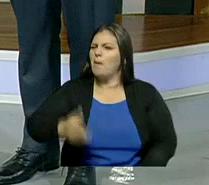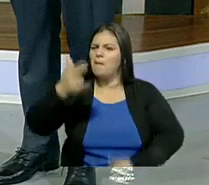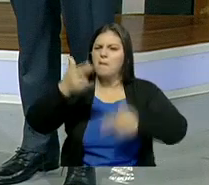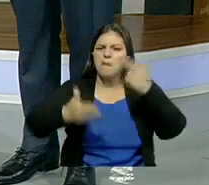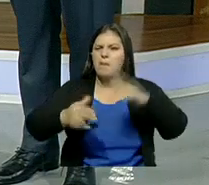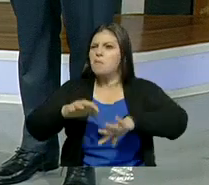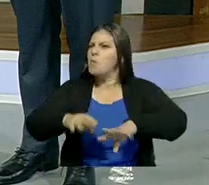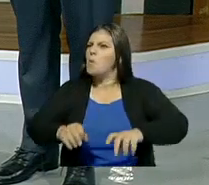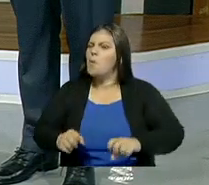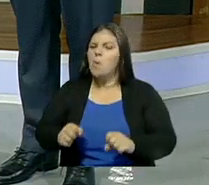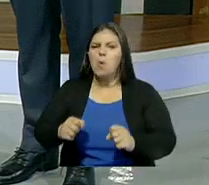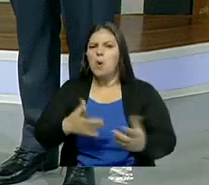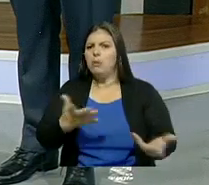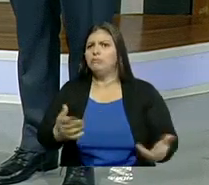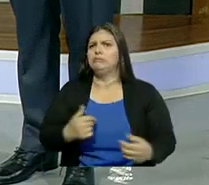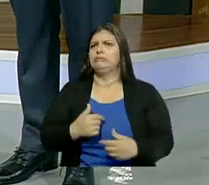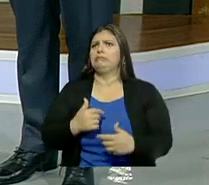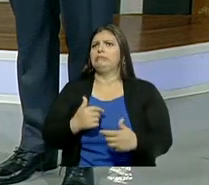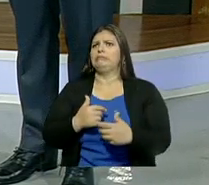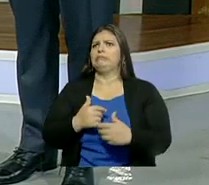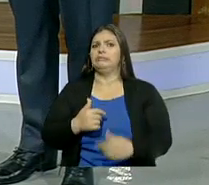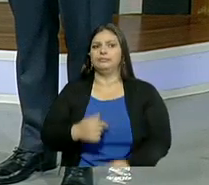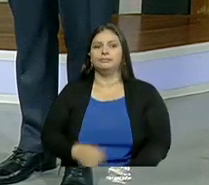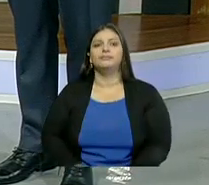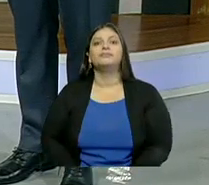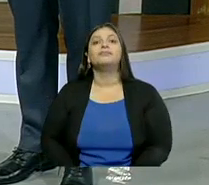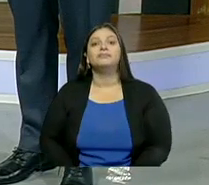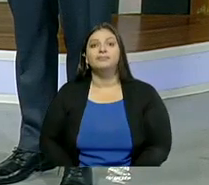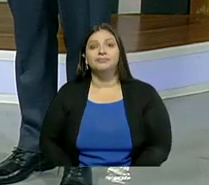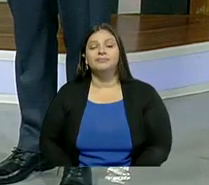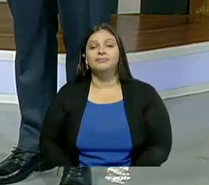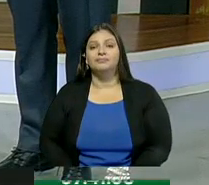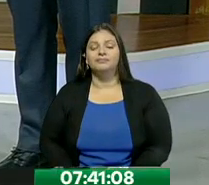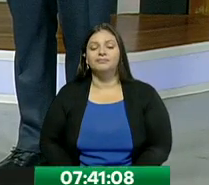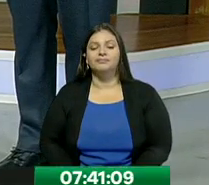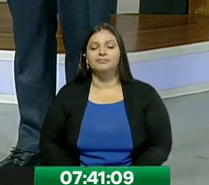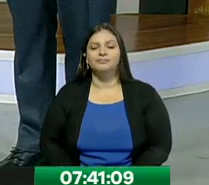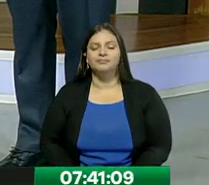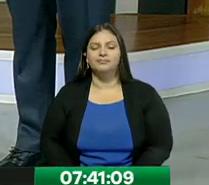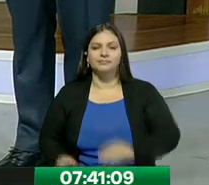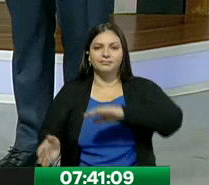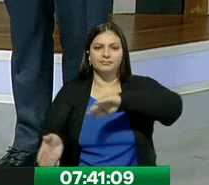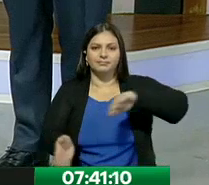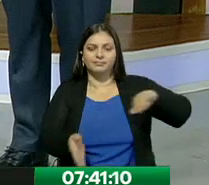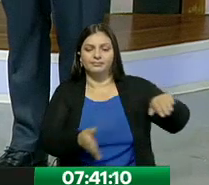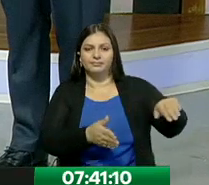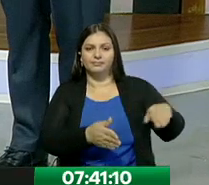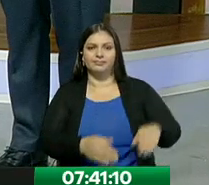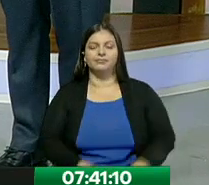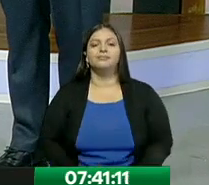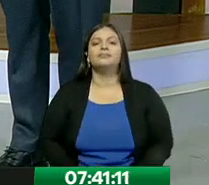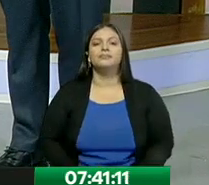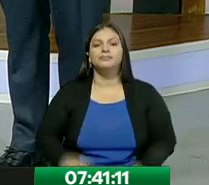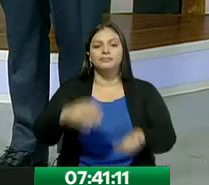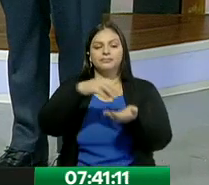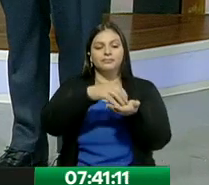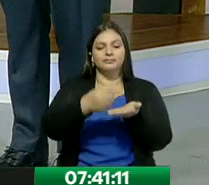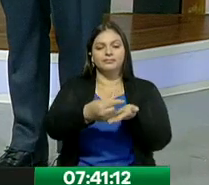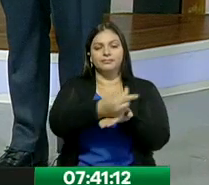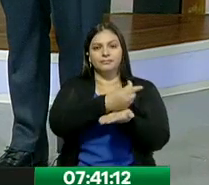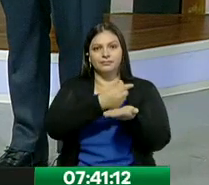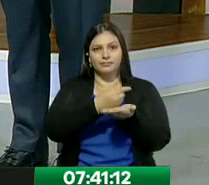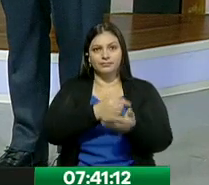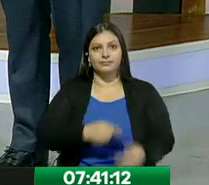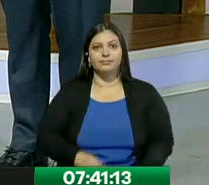nada menos que a dos robos de taxista en el cantón, precisamente Durán, provincia del Guayas. Las víctimas